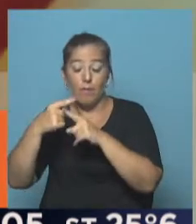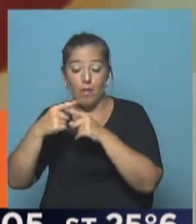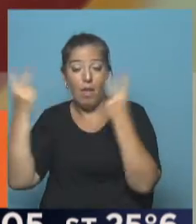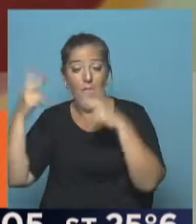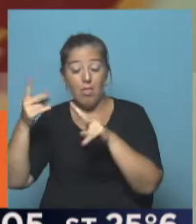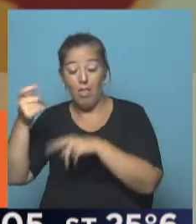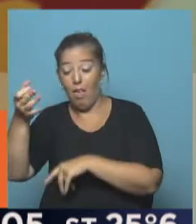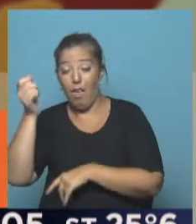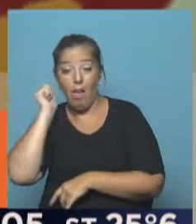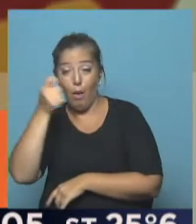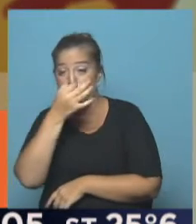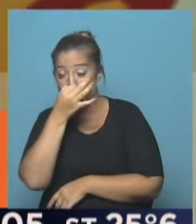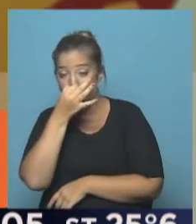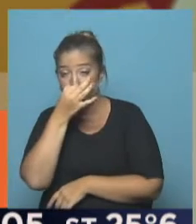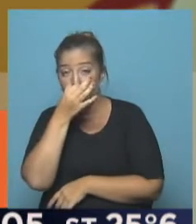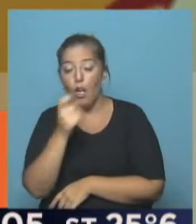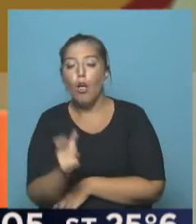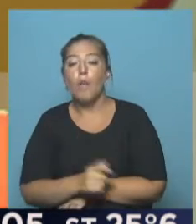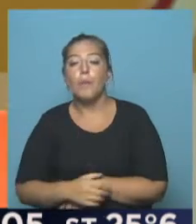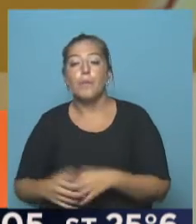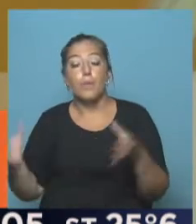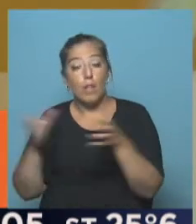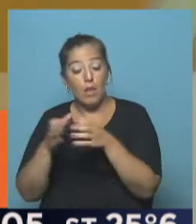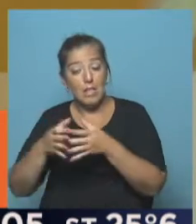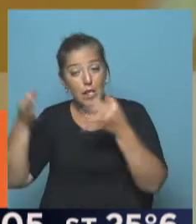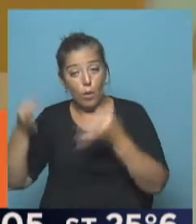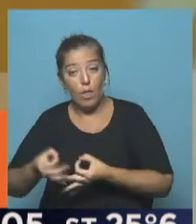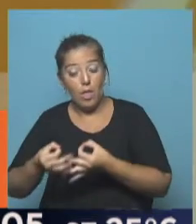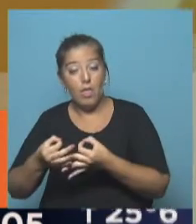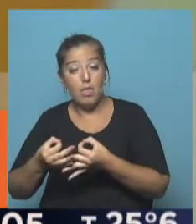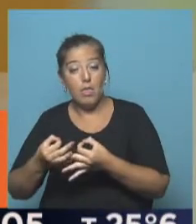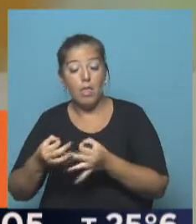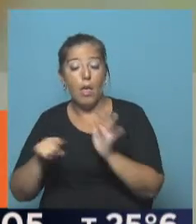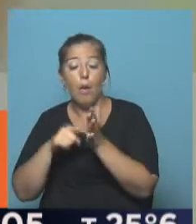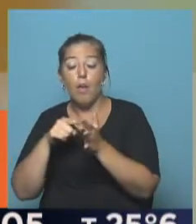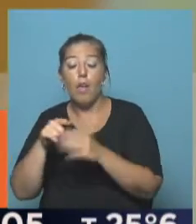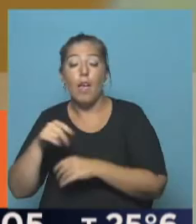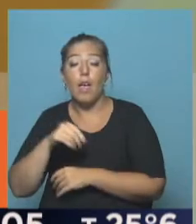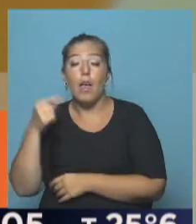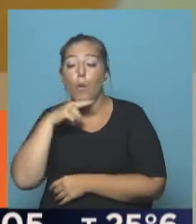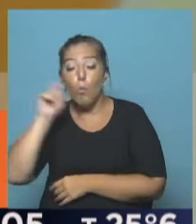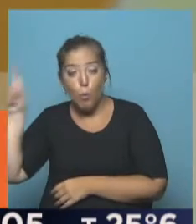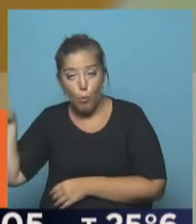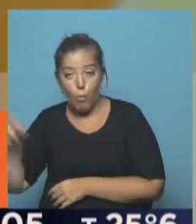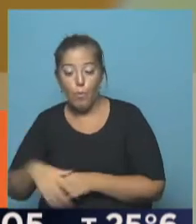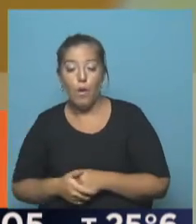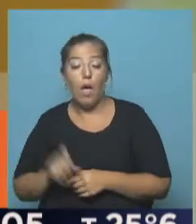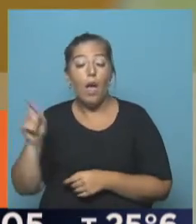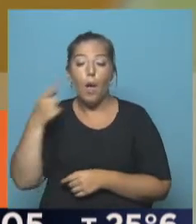Seguridad de la Asamblea de Seguridad de Múnich. Ahí lo vimos a Tillerson, por ejemplo,